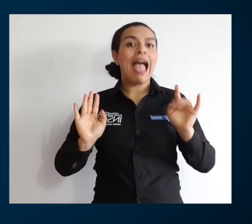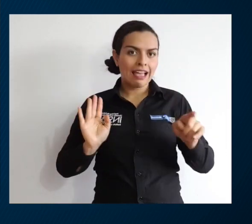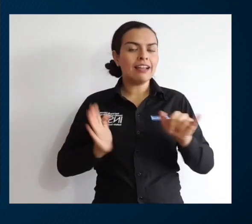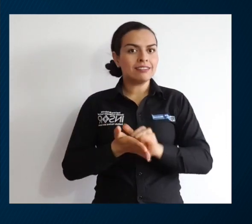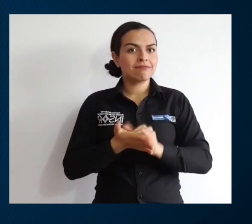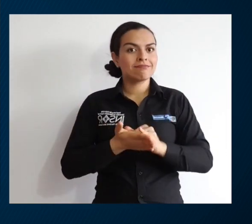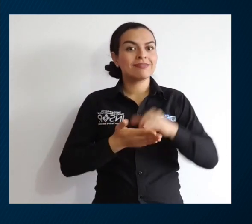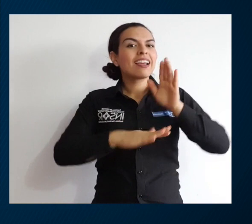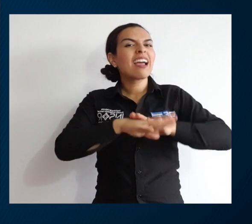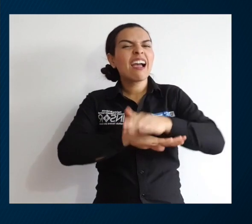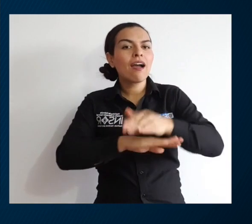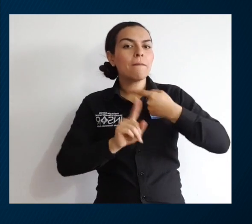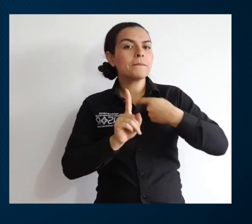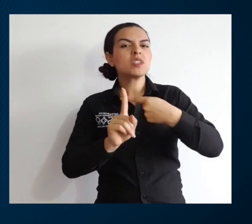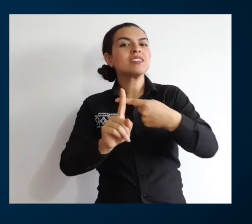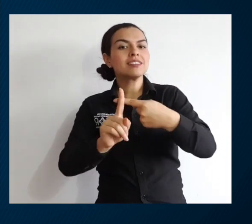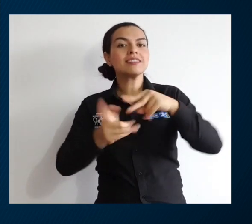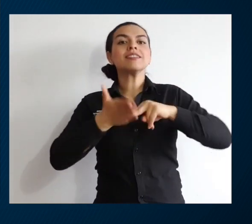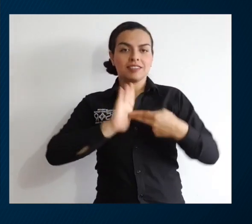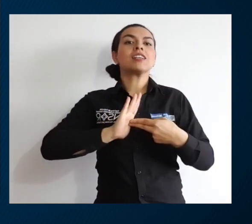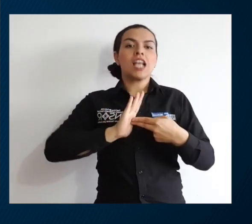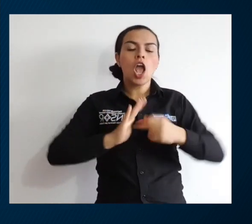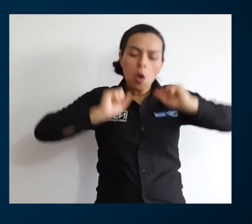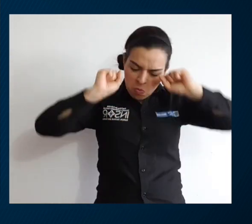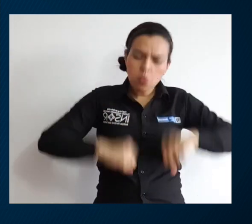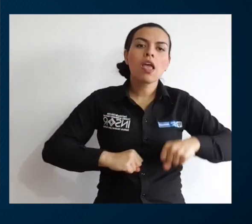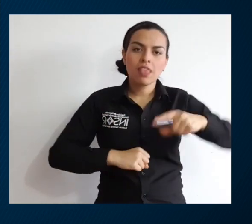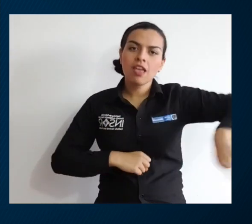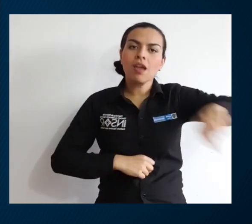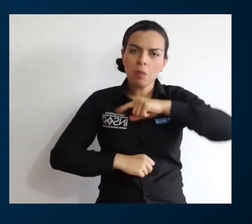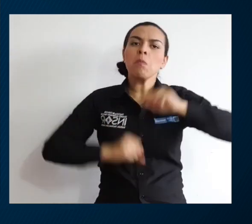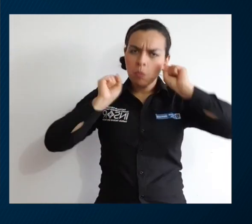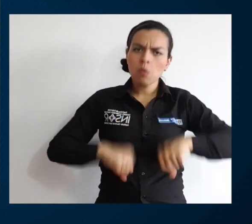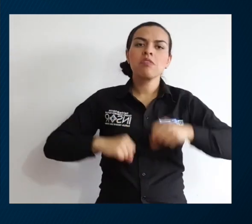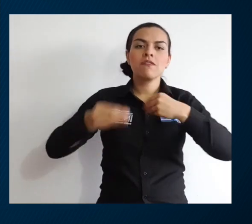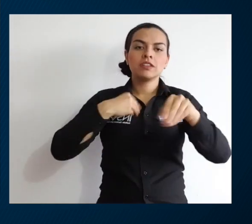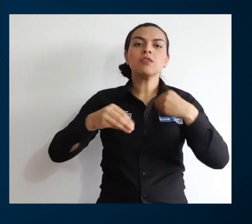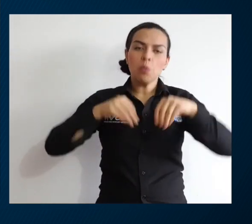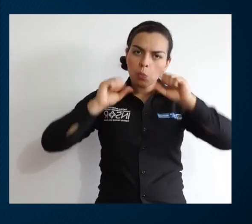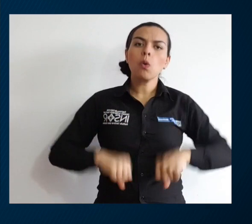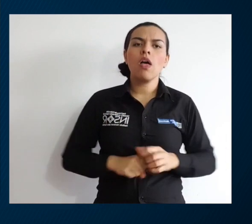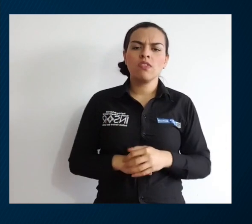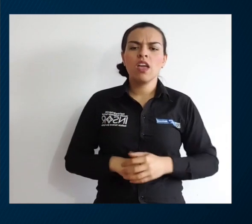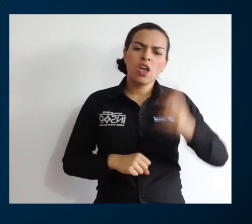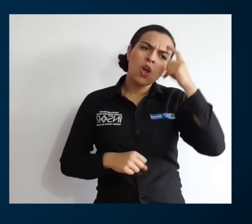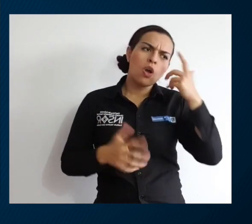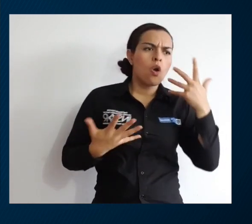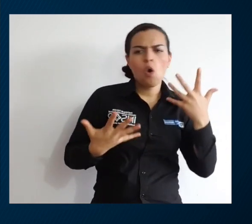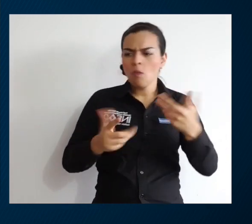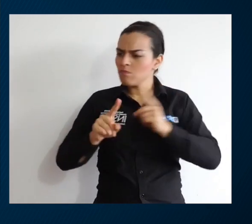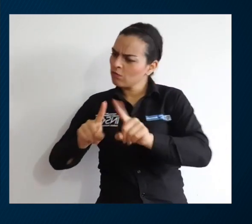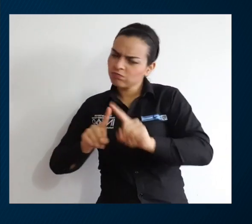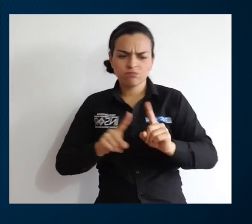que por obligación a pensarlo de diferente manera, una consecuencia positiva ha sido precisamente esa, que sí